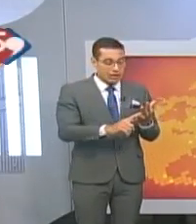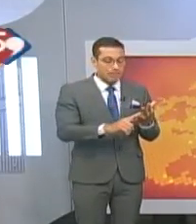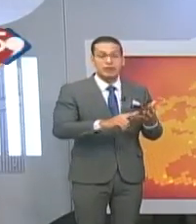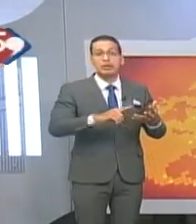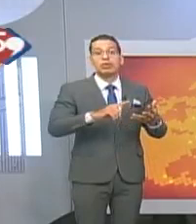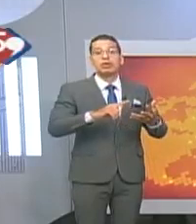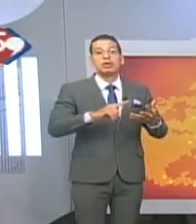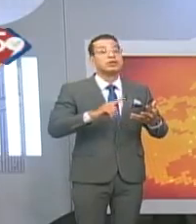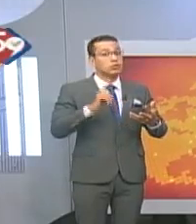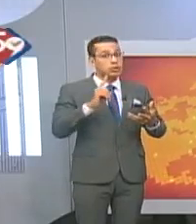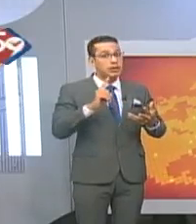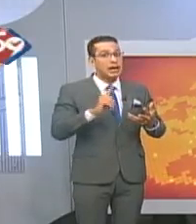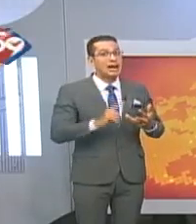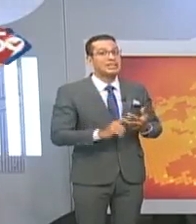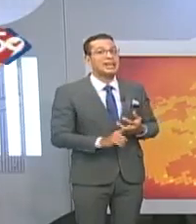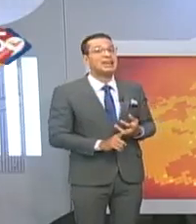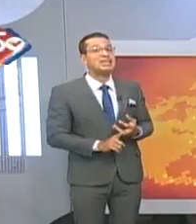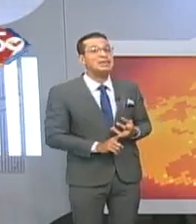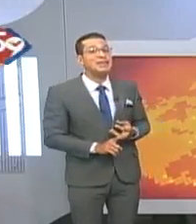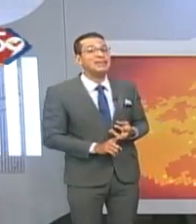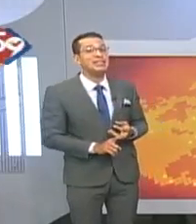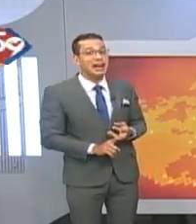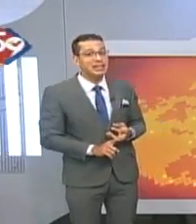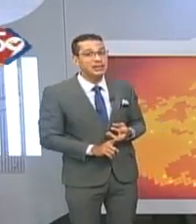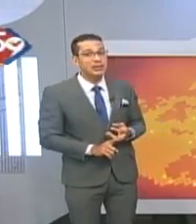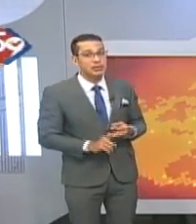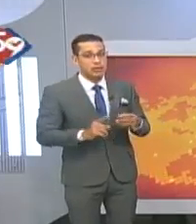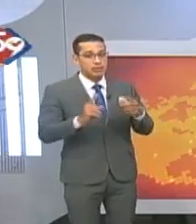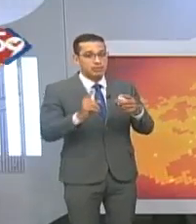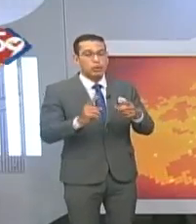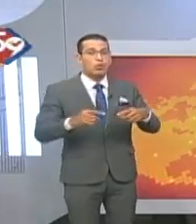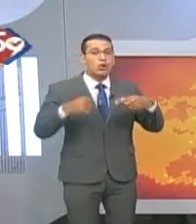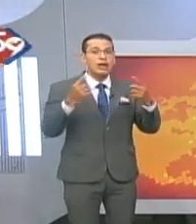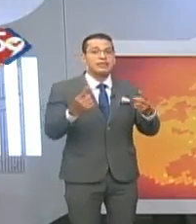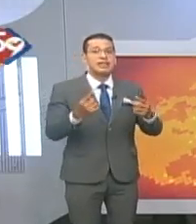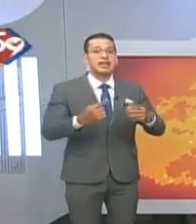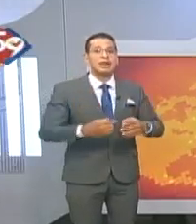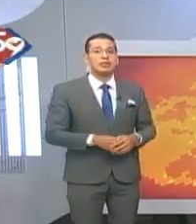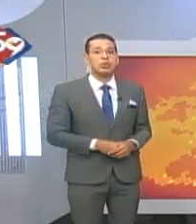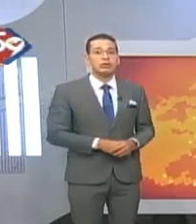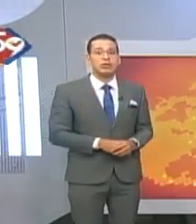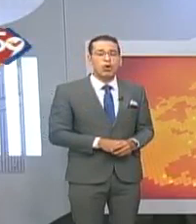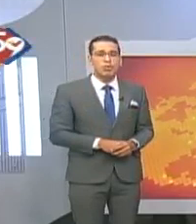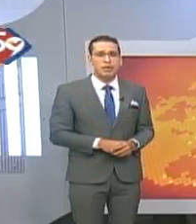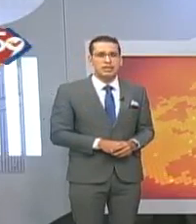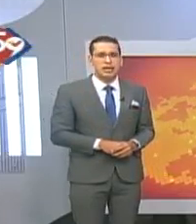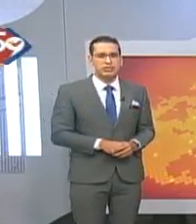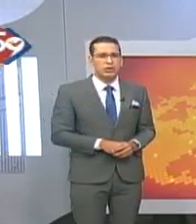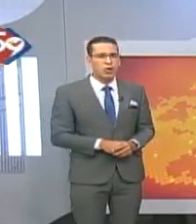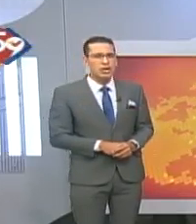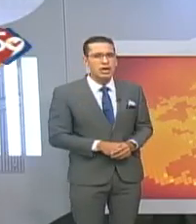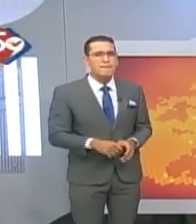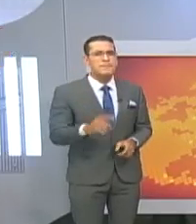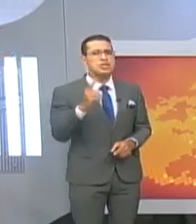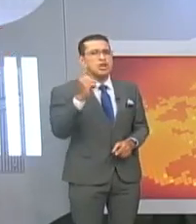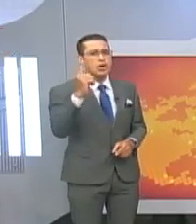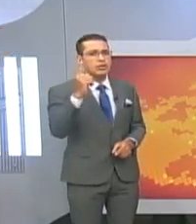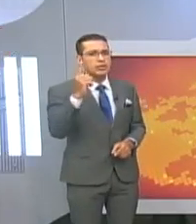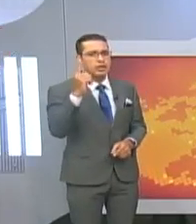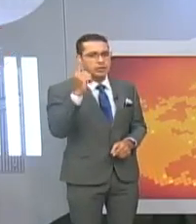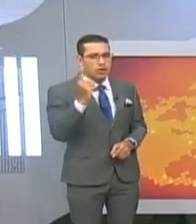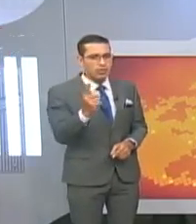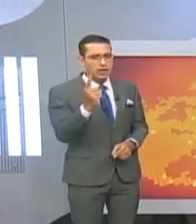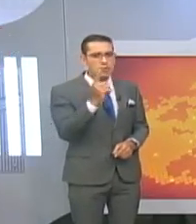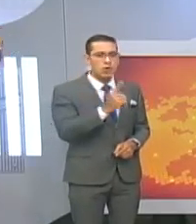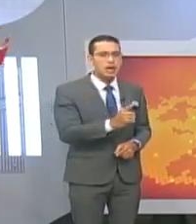su patria, han perdido inclusive hasta la libertad en procura de estas aventuras golpistas. Hoy